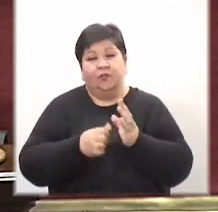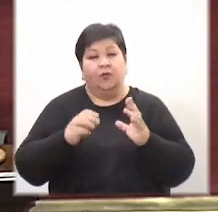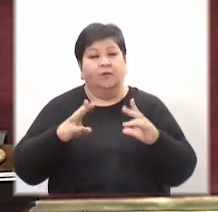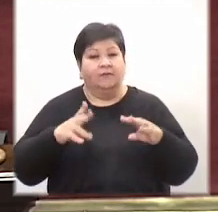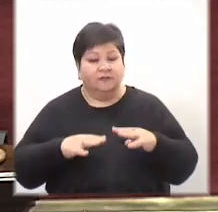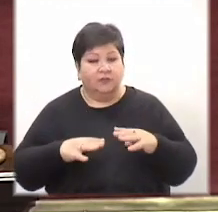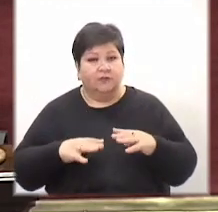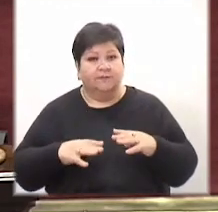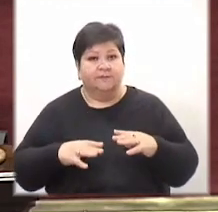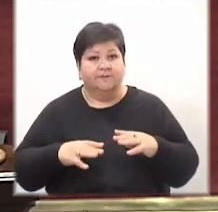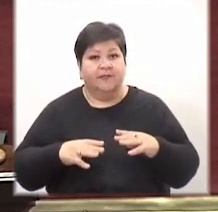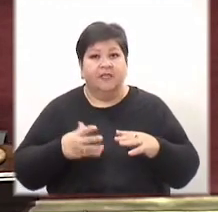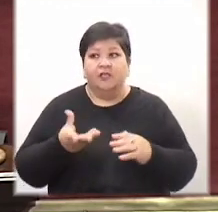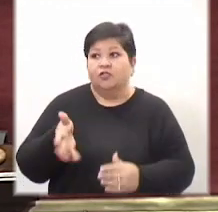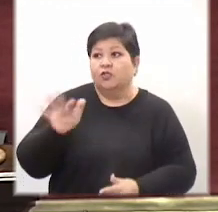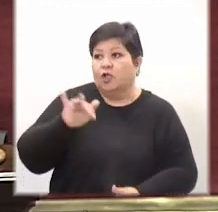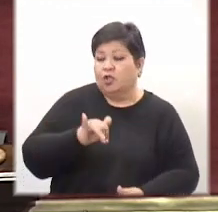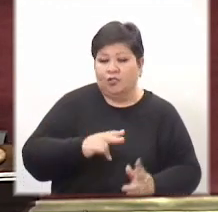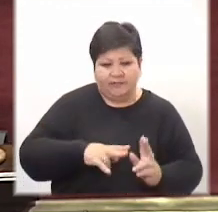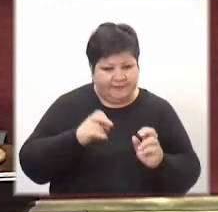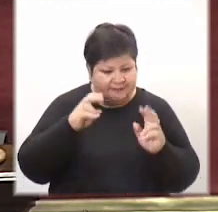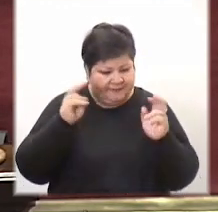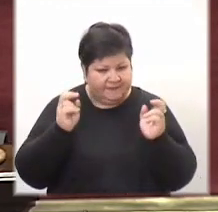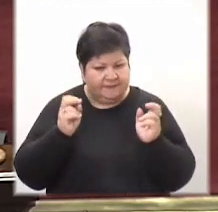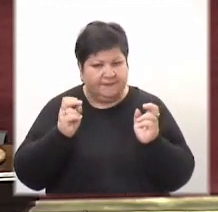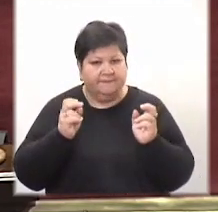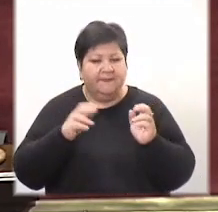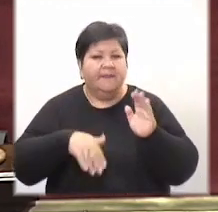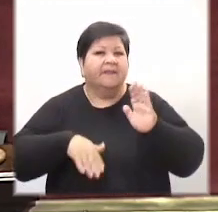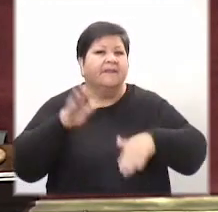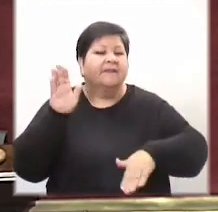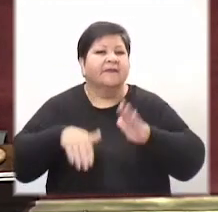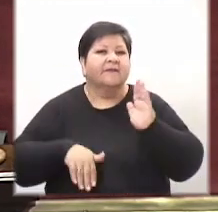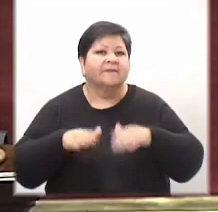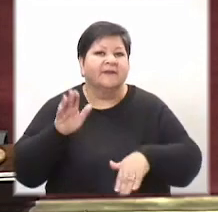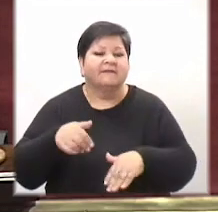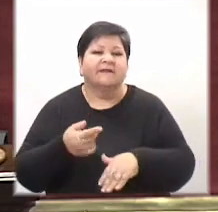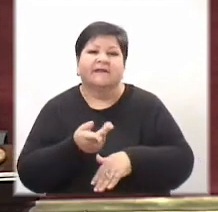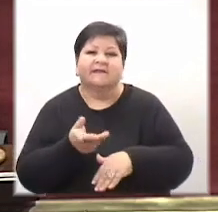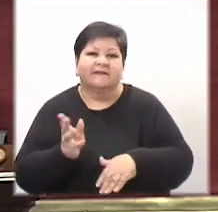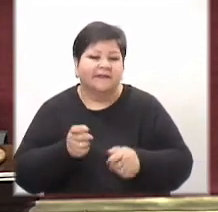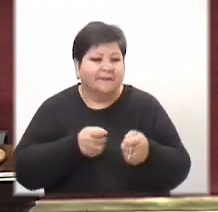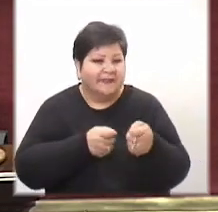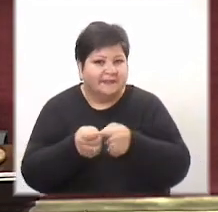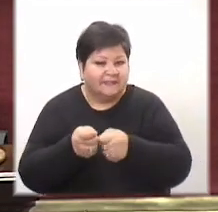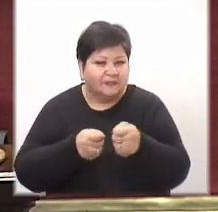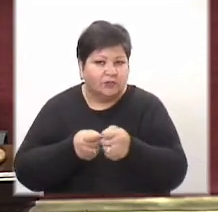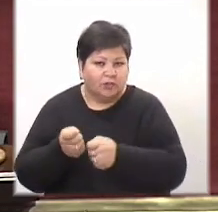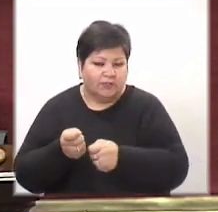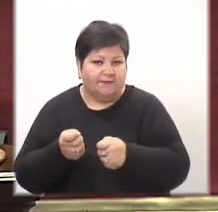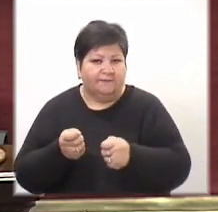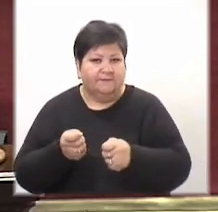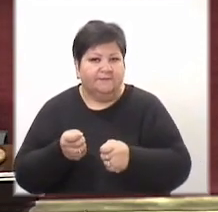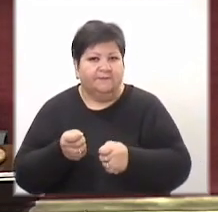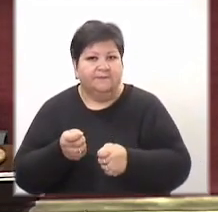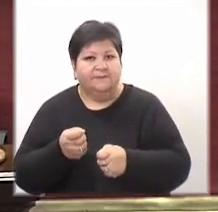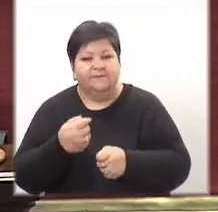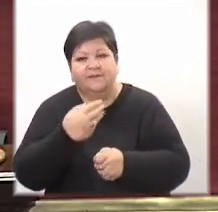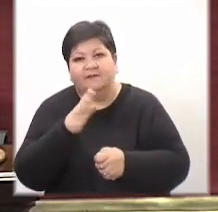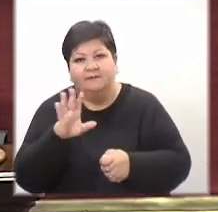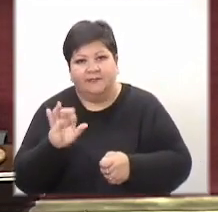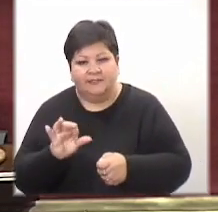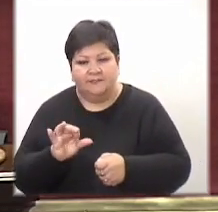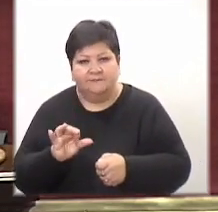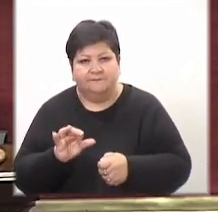y periódicamente revisable de acuerdo con las prestaciones de previsional. Y otros ingresos para